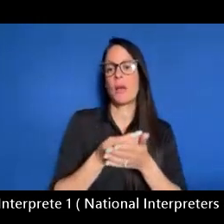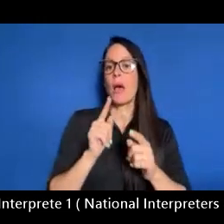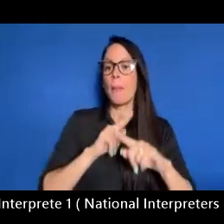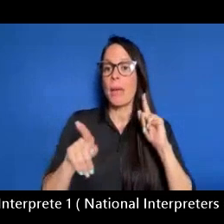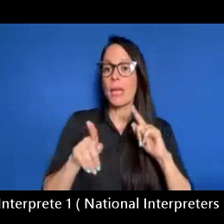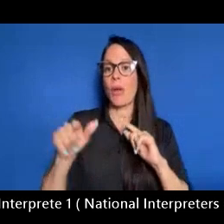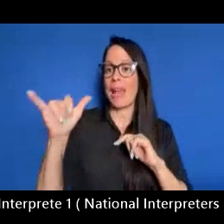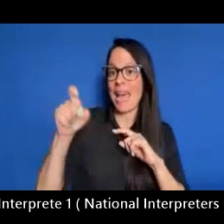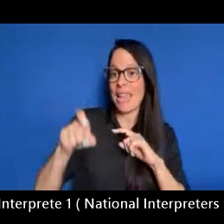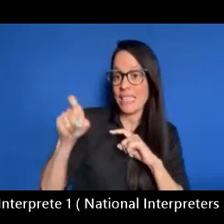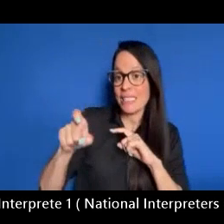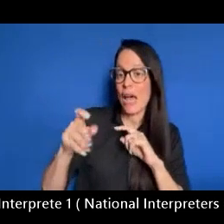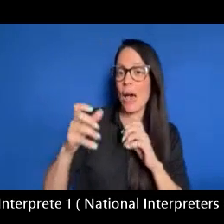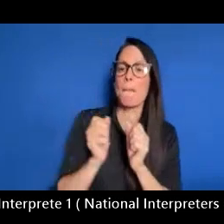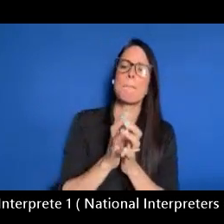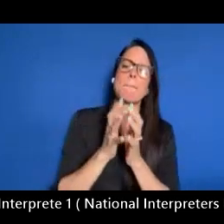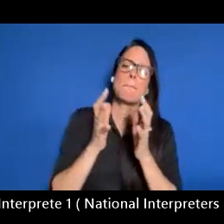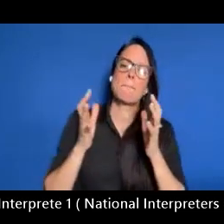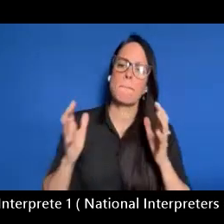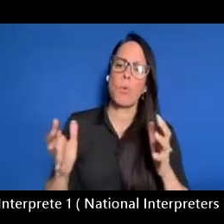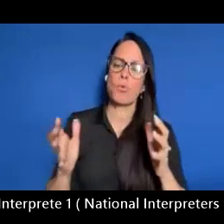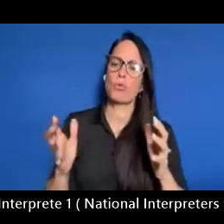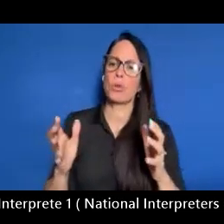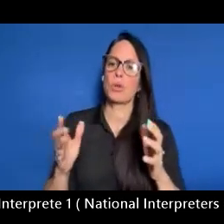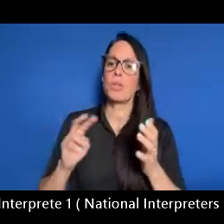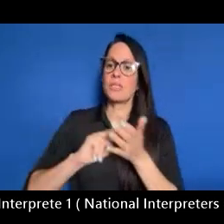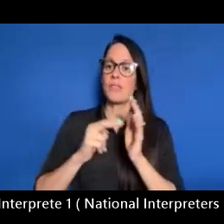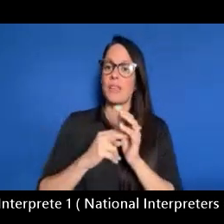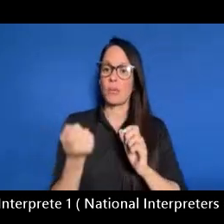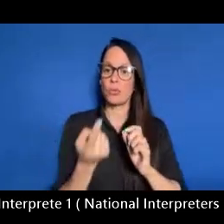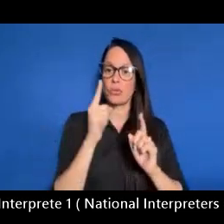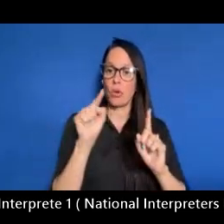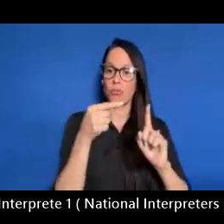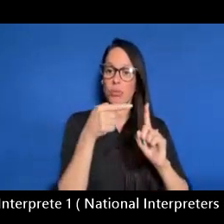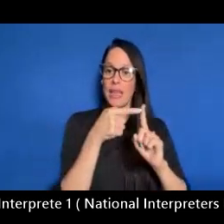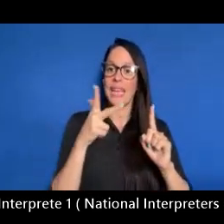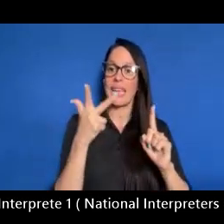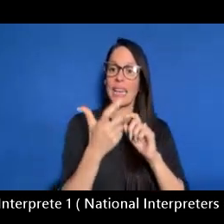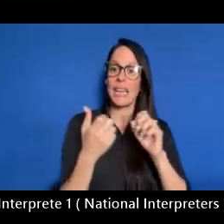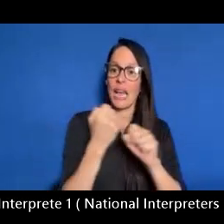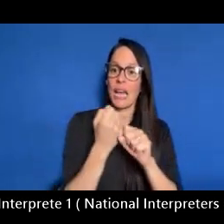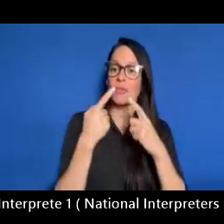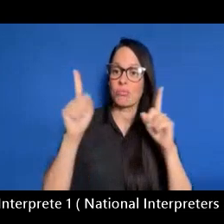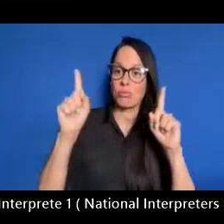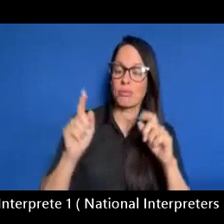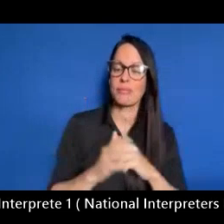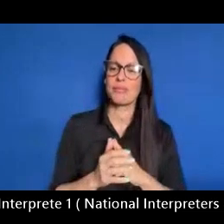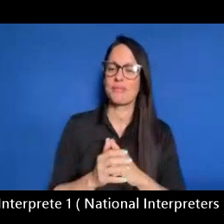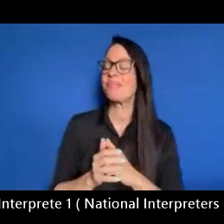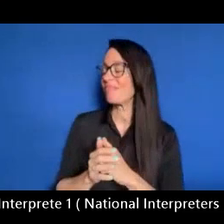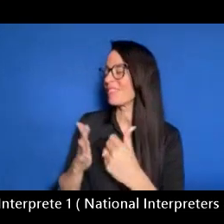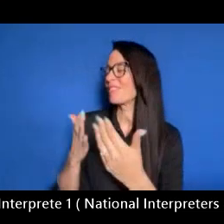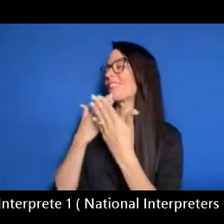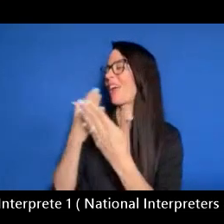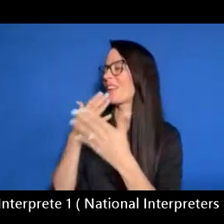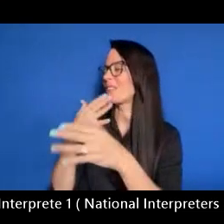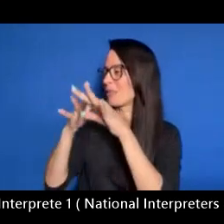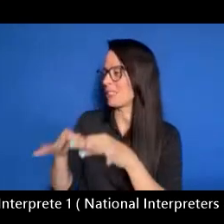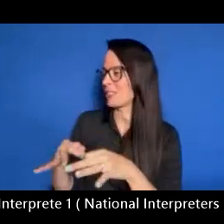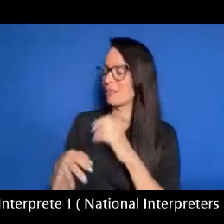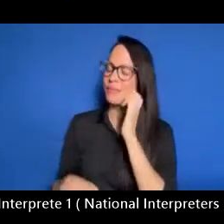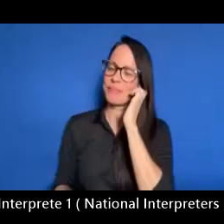un componente se consumía esa asignación de 3 años ya acumulado. Correcto. Gracias por ese detalle. Algunas de